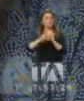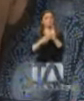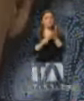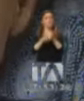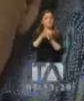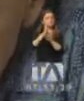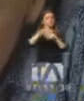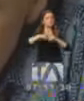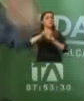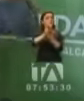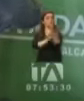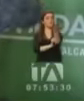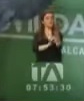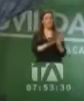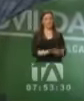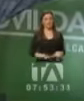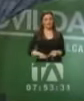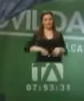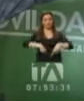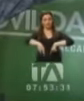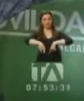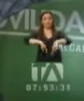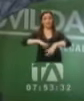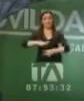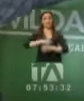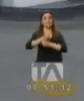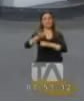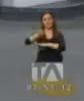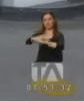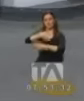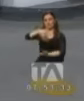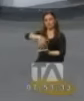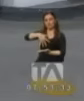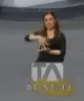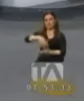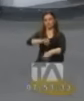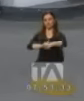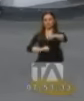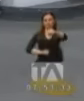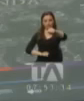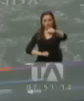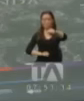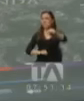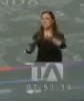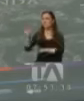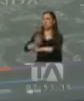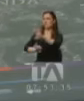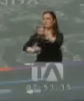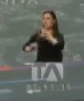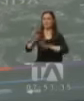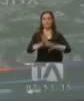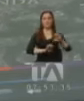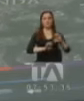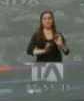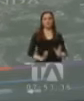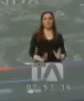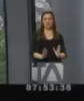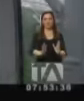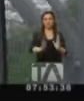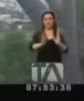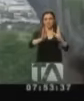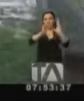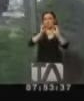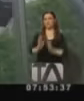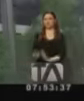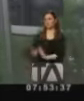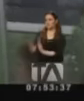desde la Secretaría de Movilidad se indicó que ya se hicieron los estudios de la obra, que definió los sitios donde se edificarán las torres, la